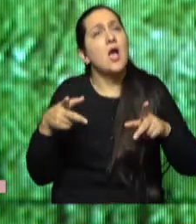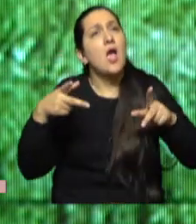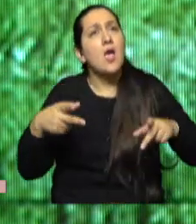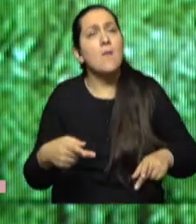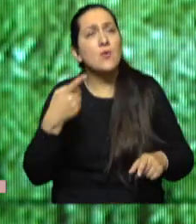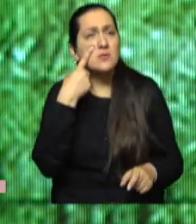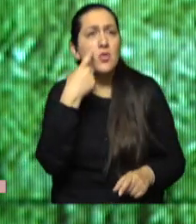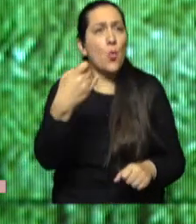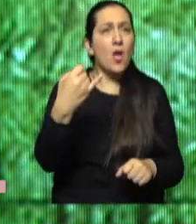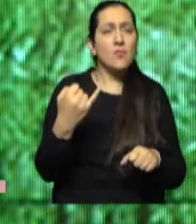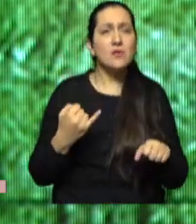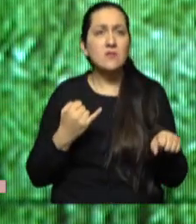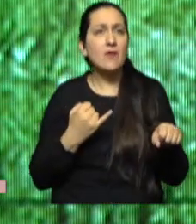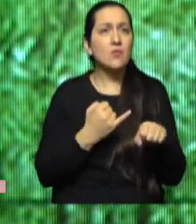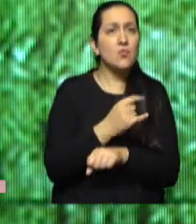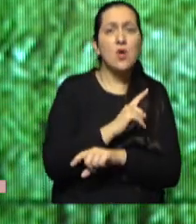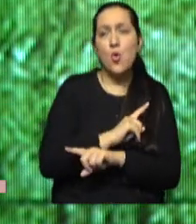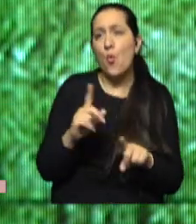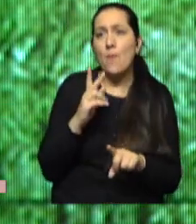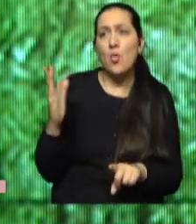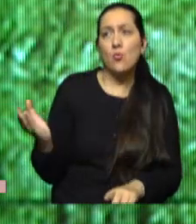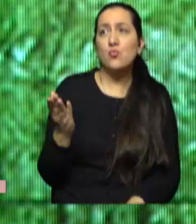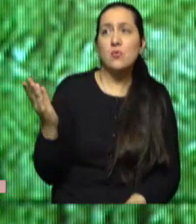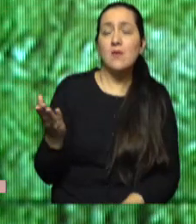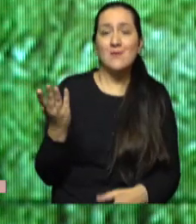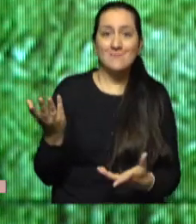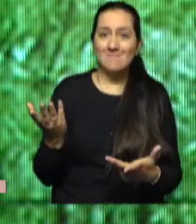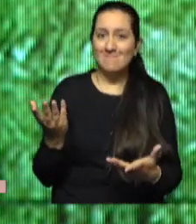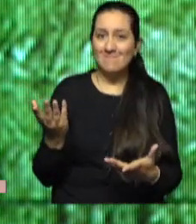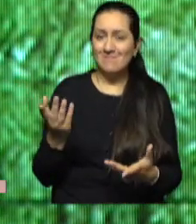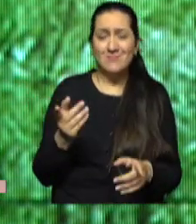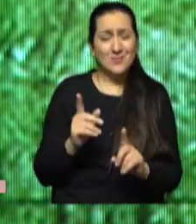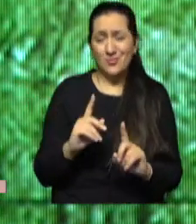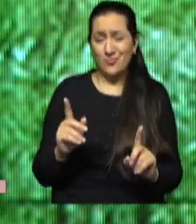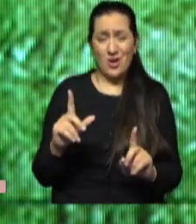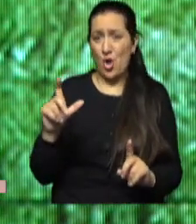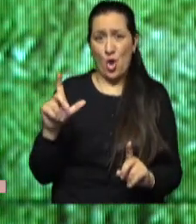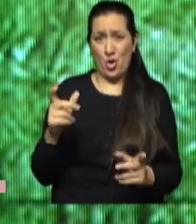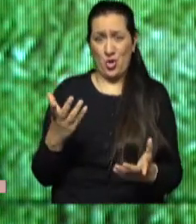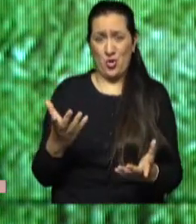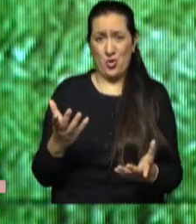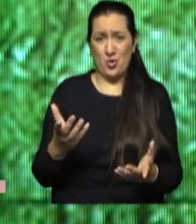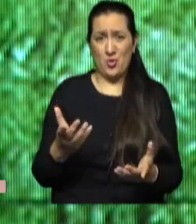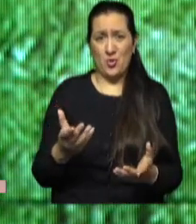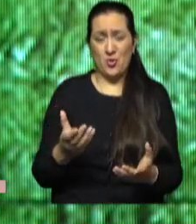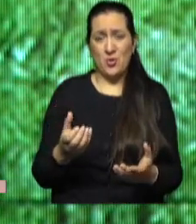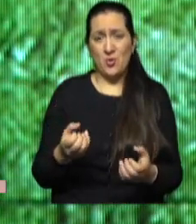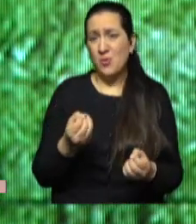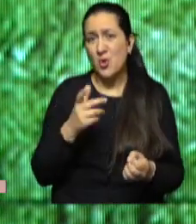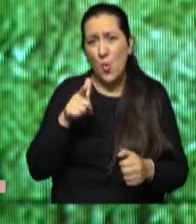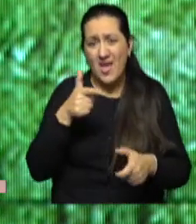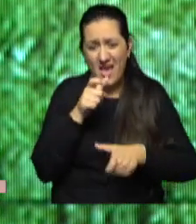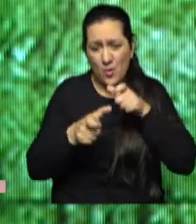cuenta que se había equivocado que no era productiva pero no tiene ningún fundamento más que una hipótesis este